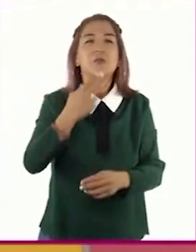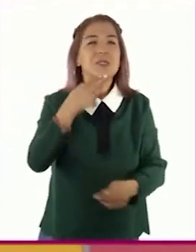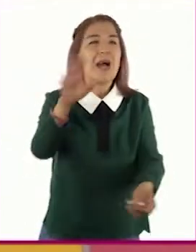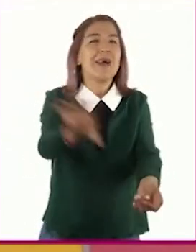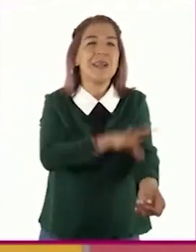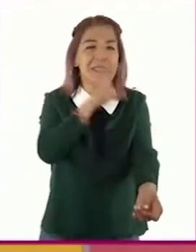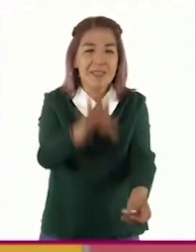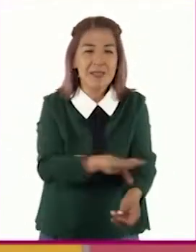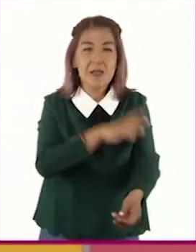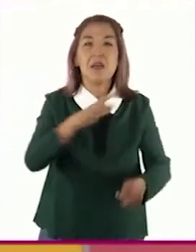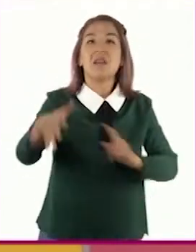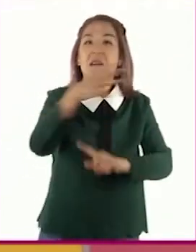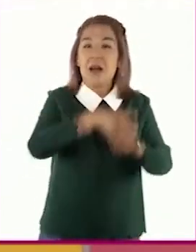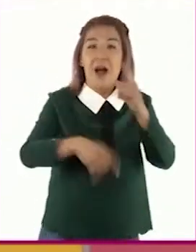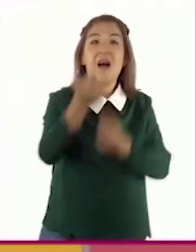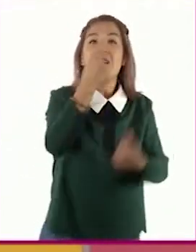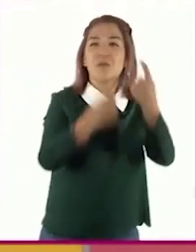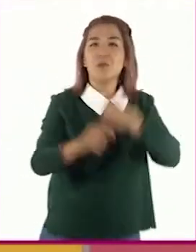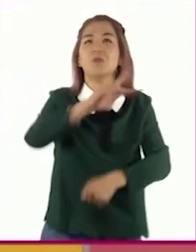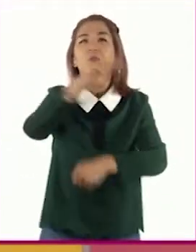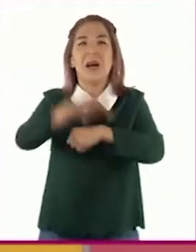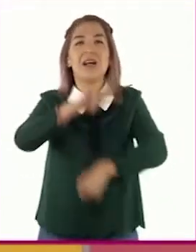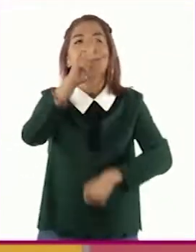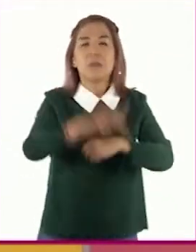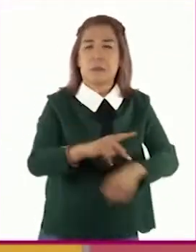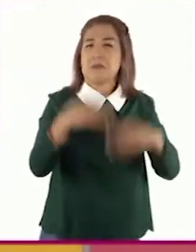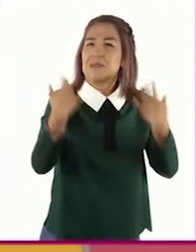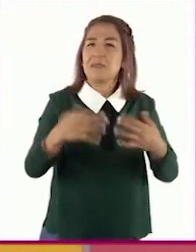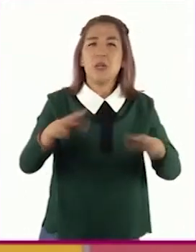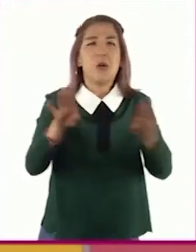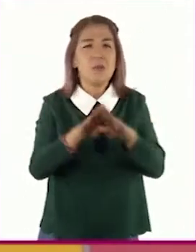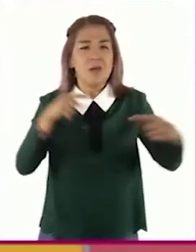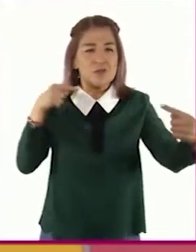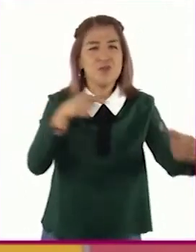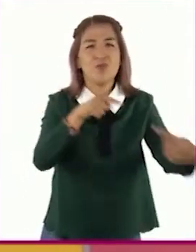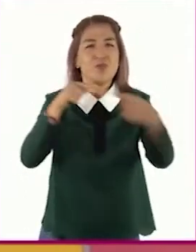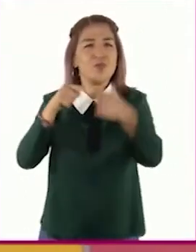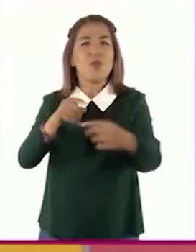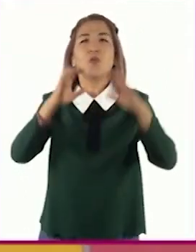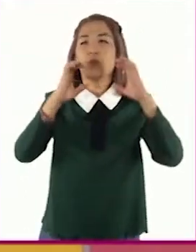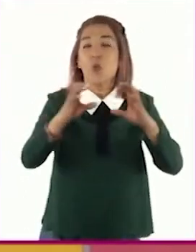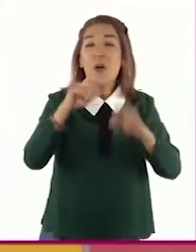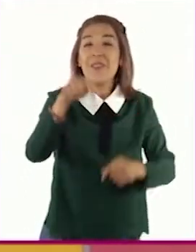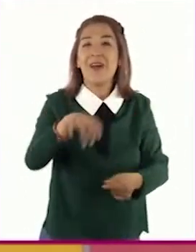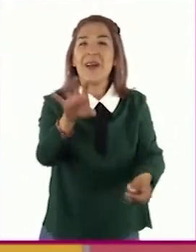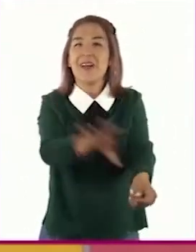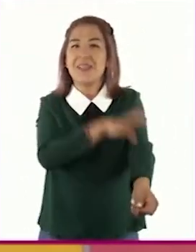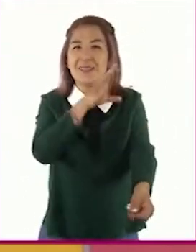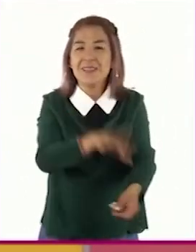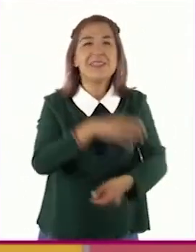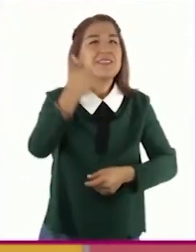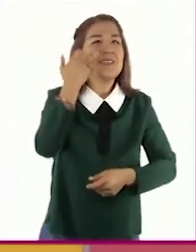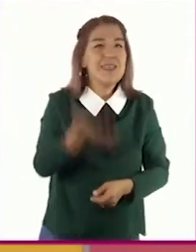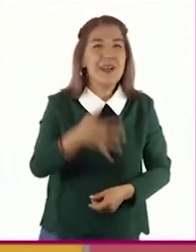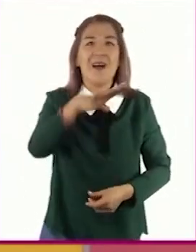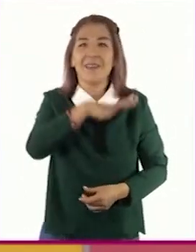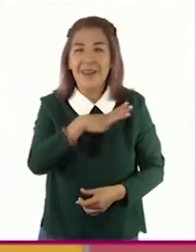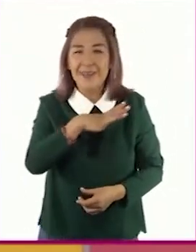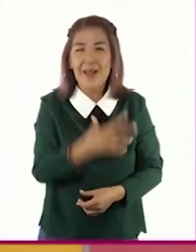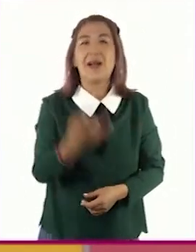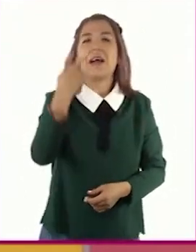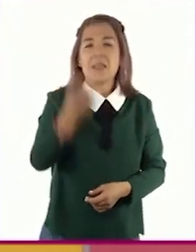gente, es decir, los países, pelean rudamente por tener la energía. Entonces, las pilas, y en